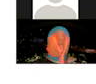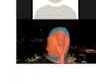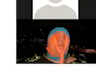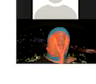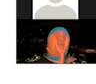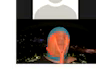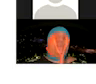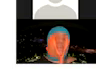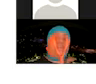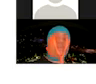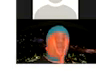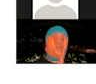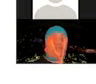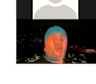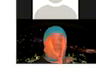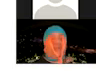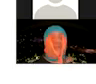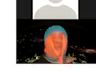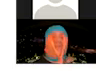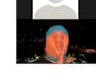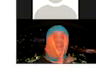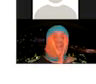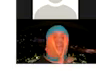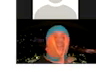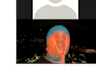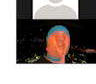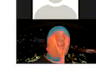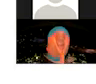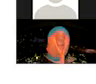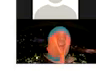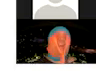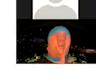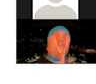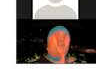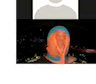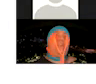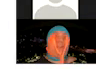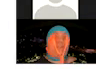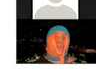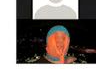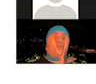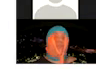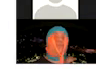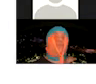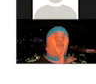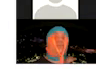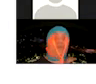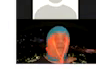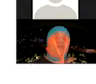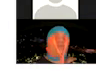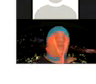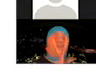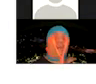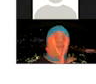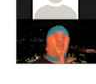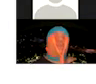que pueden ser tanto ancestras como personas contemporáneas a nosotros, que nos enseñan con su obra,